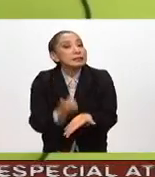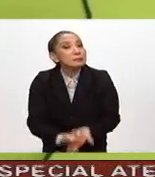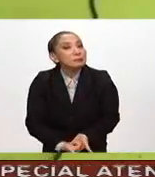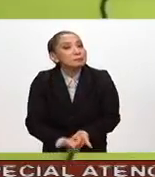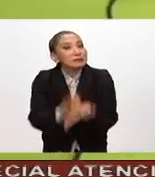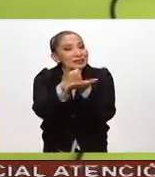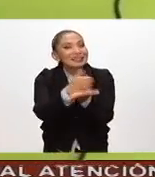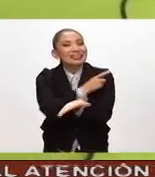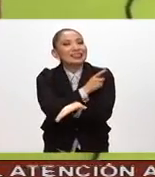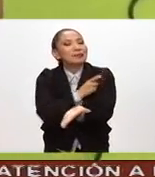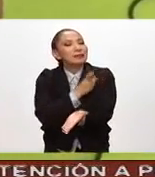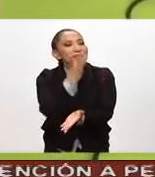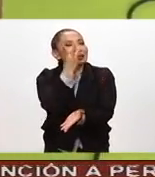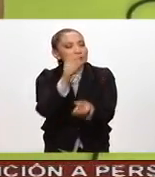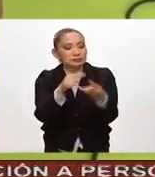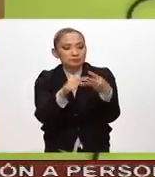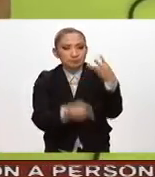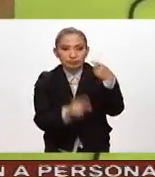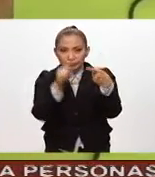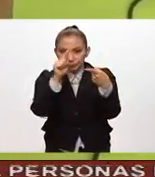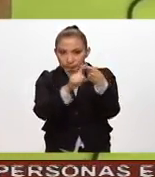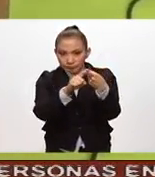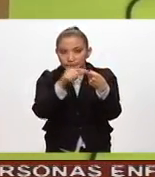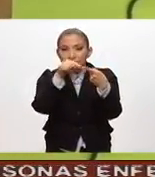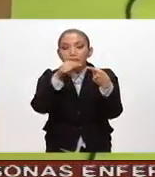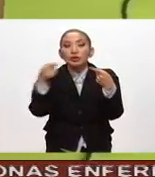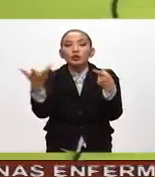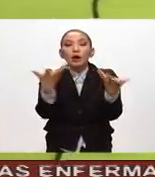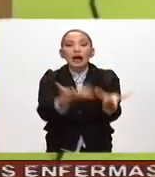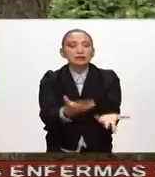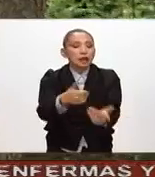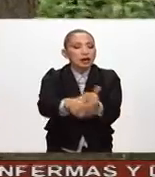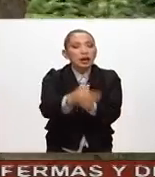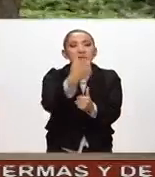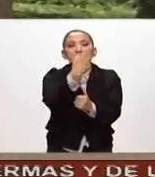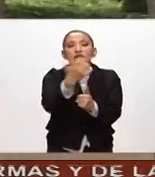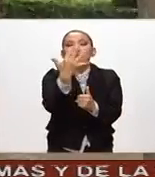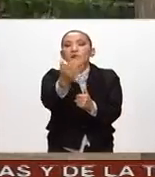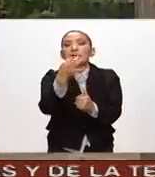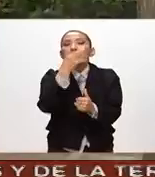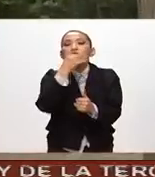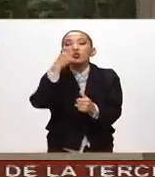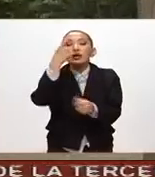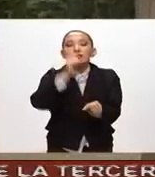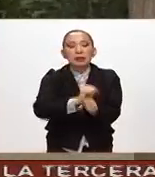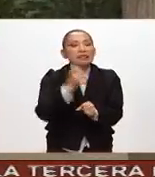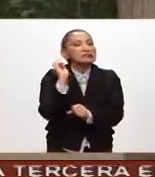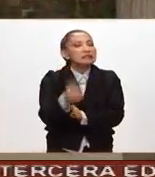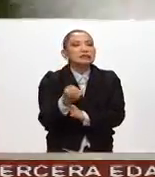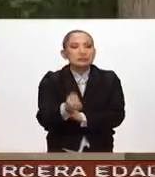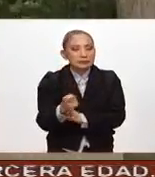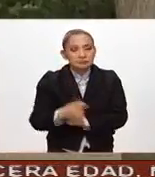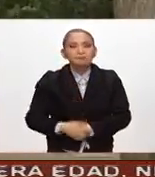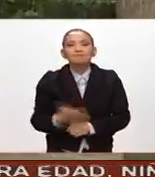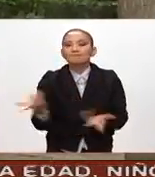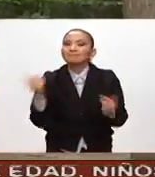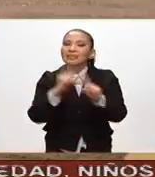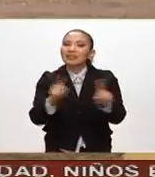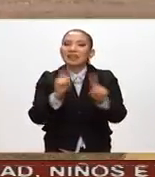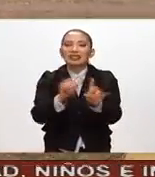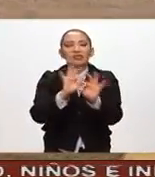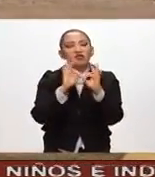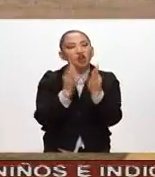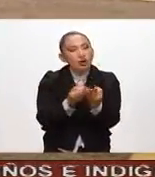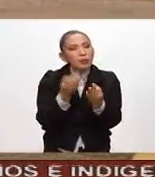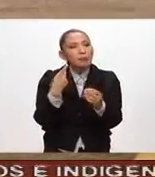claro, tiene que tener 3 características. Una es que la hagas por lo menos 150 minutos a la semana. Ahí hay diferentes